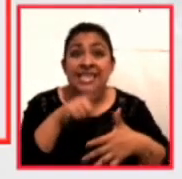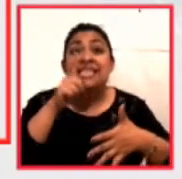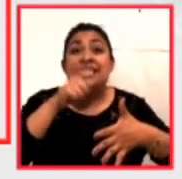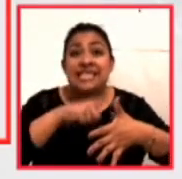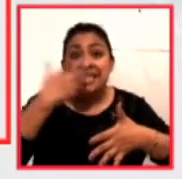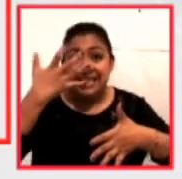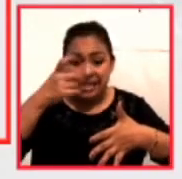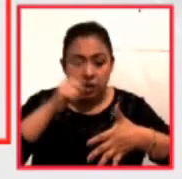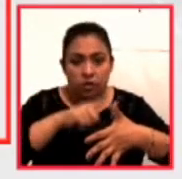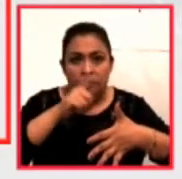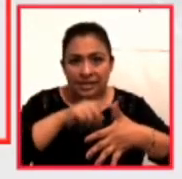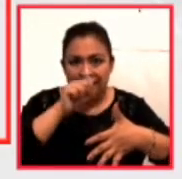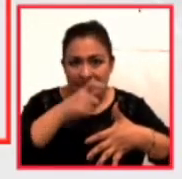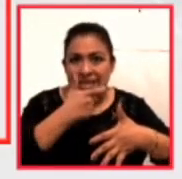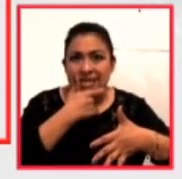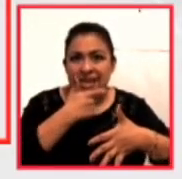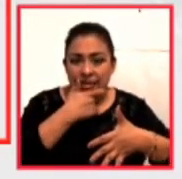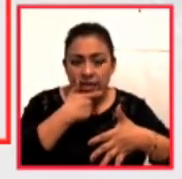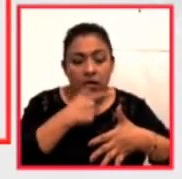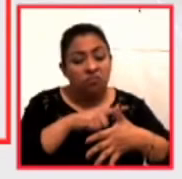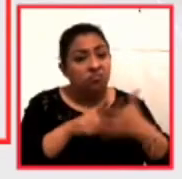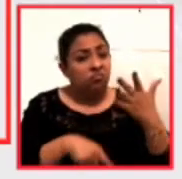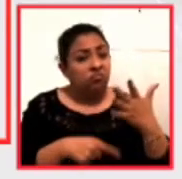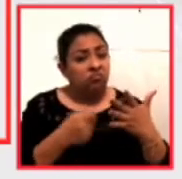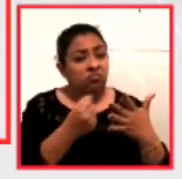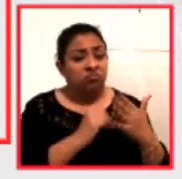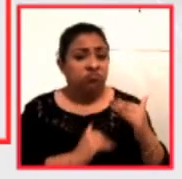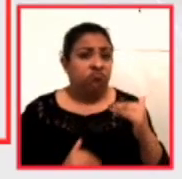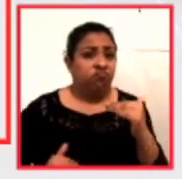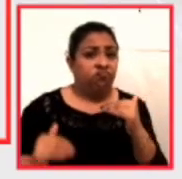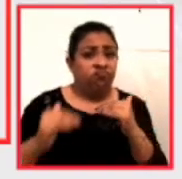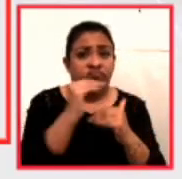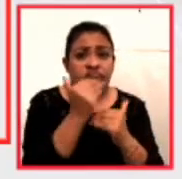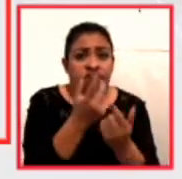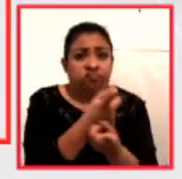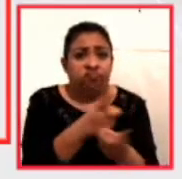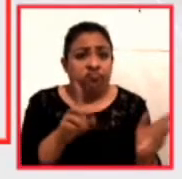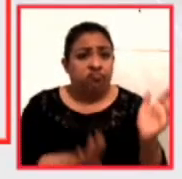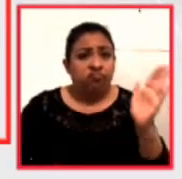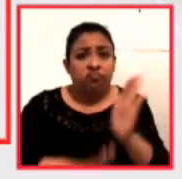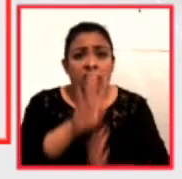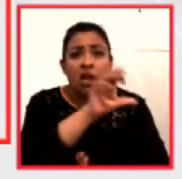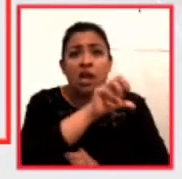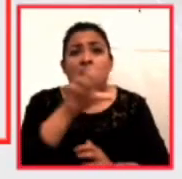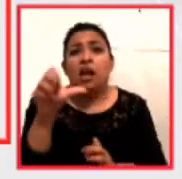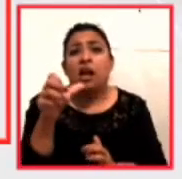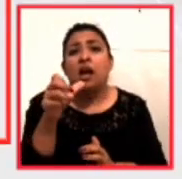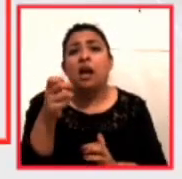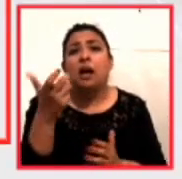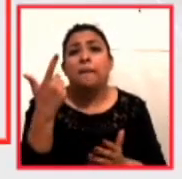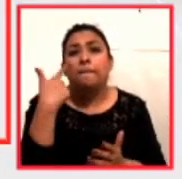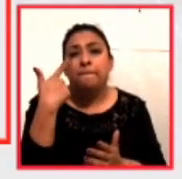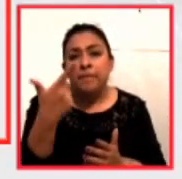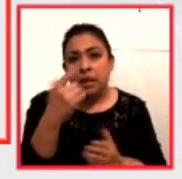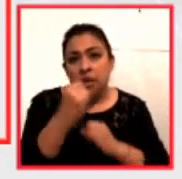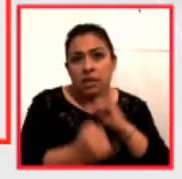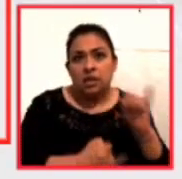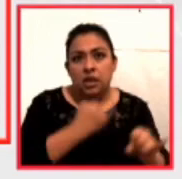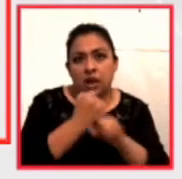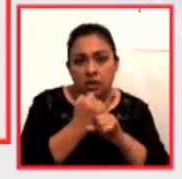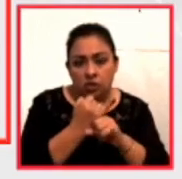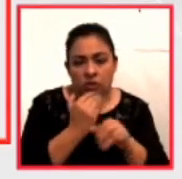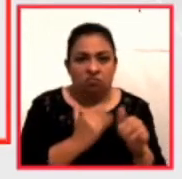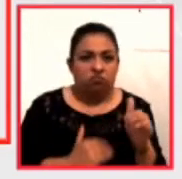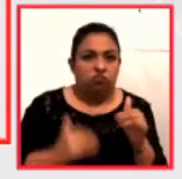Seguridad, siguen siendo todavía las grandes potencias en este juego del crucigrama internacional.